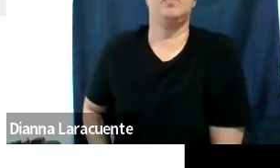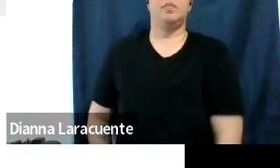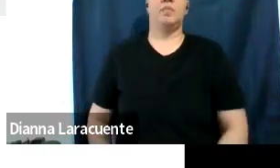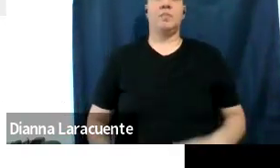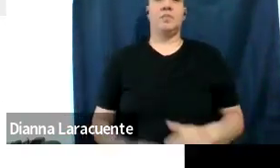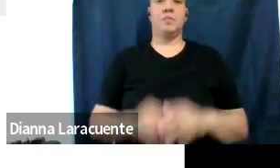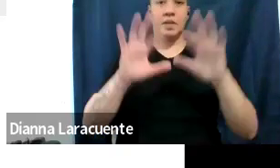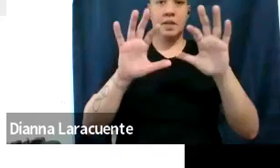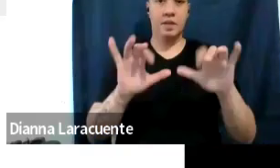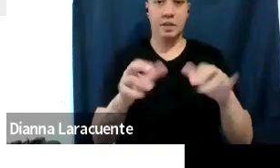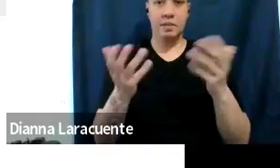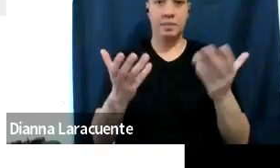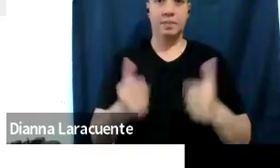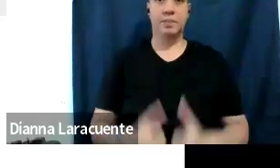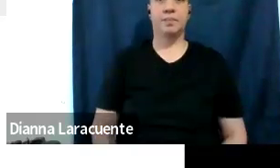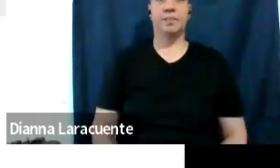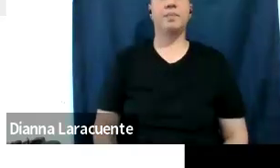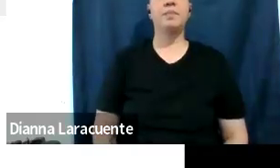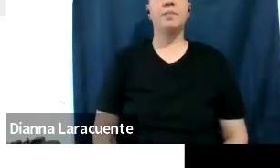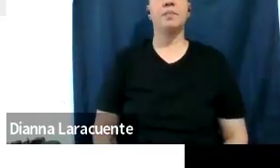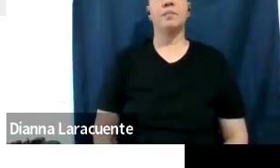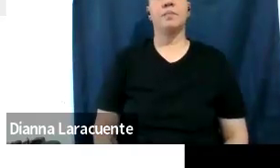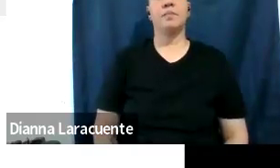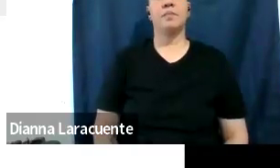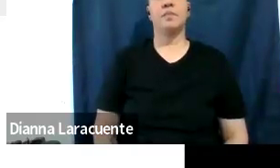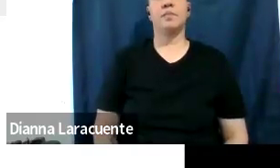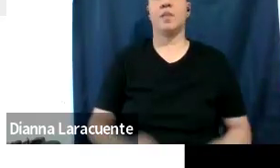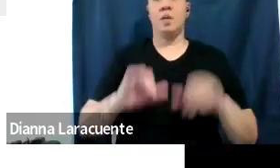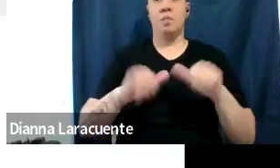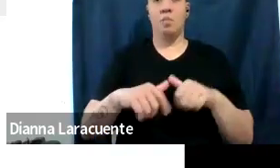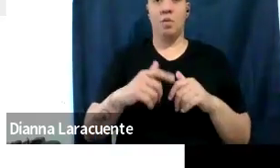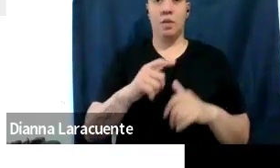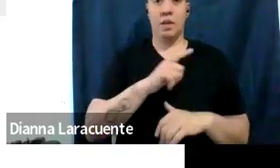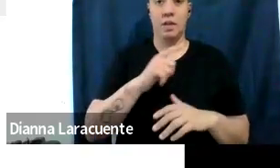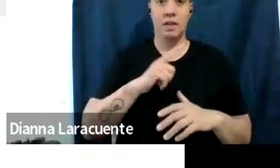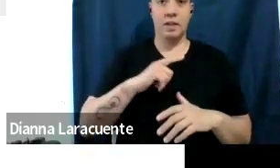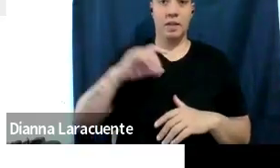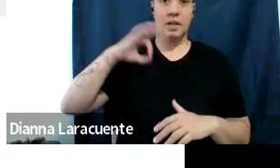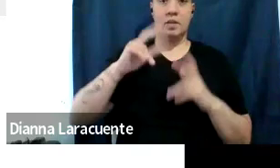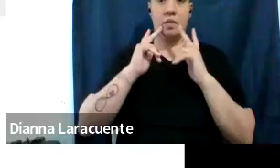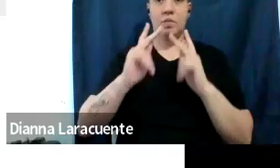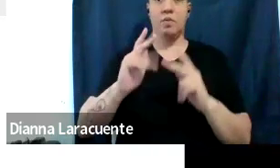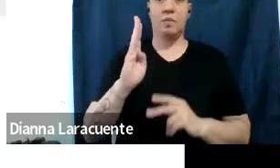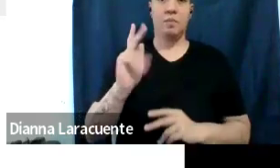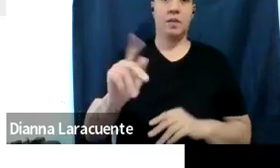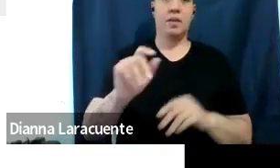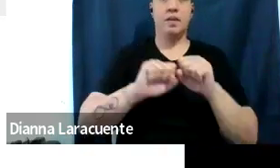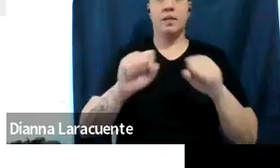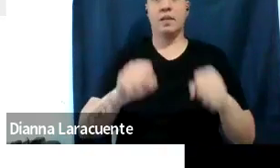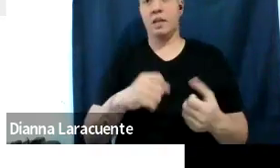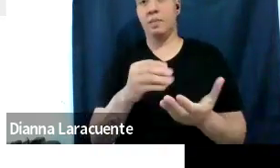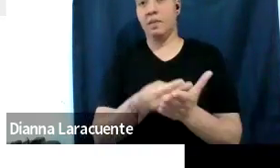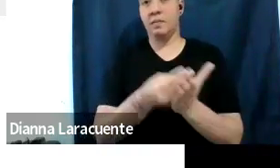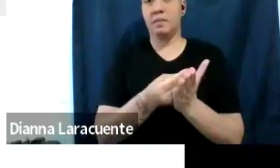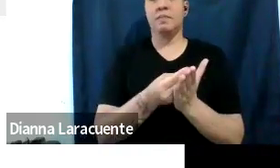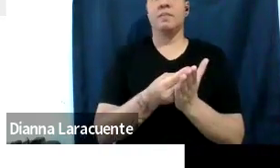escribió lo siguiente: se podía legislar sobre el crédito público, la banca, el sistema monetario, sobre la